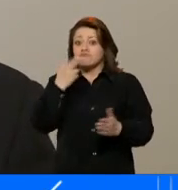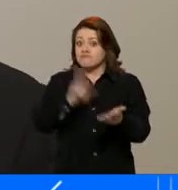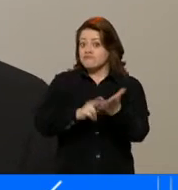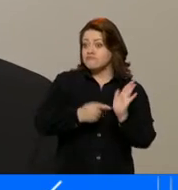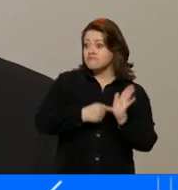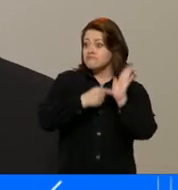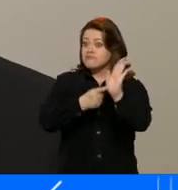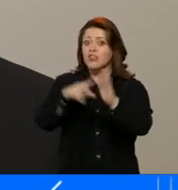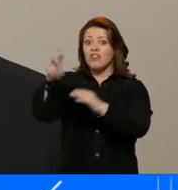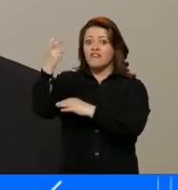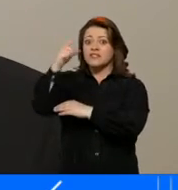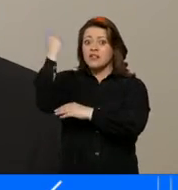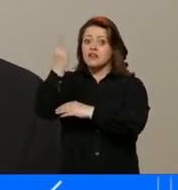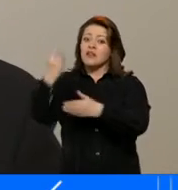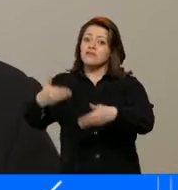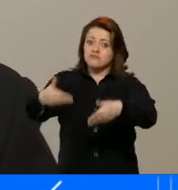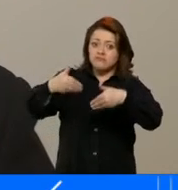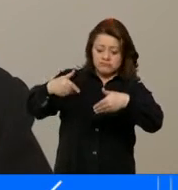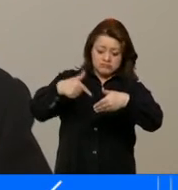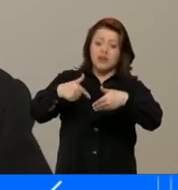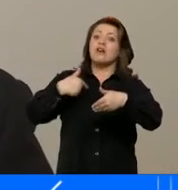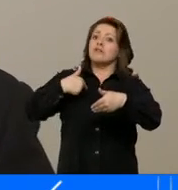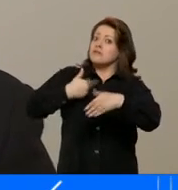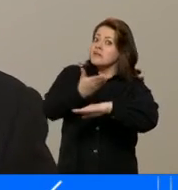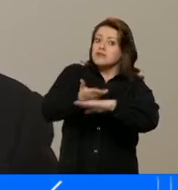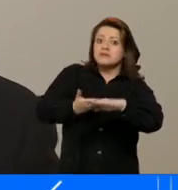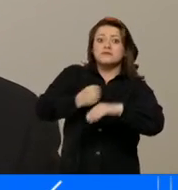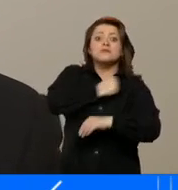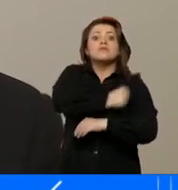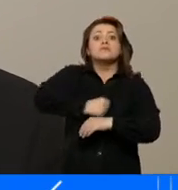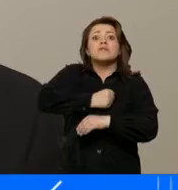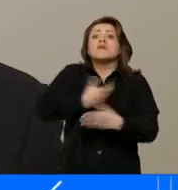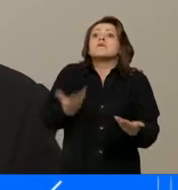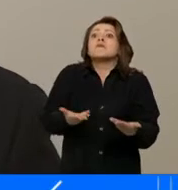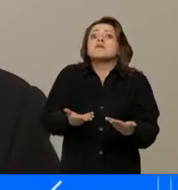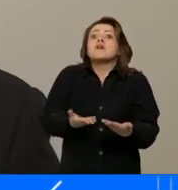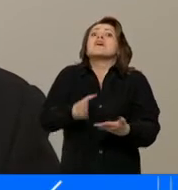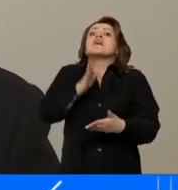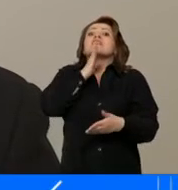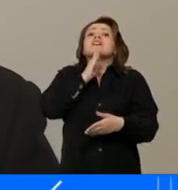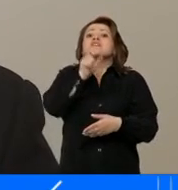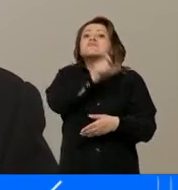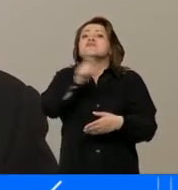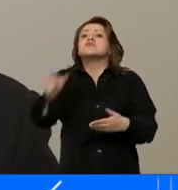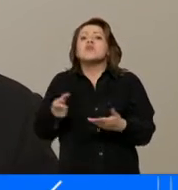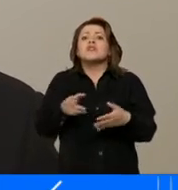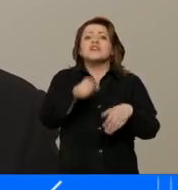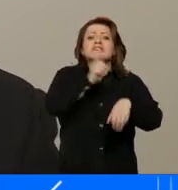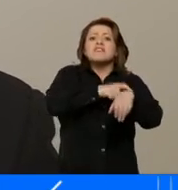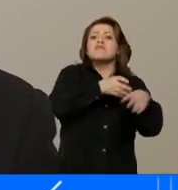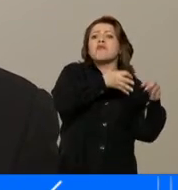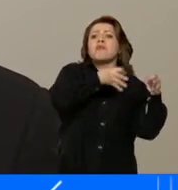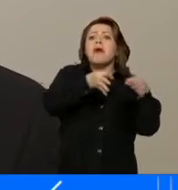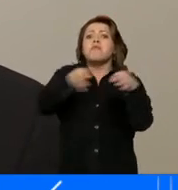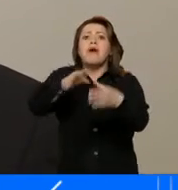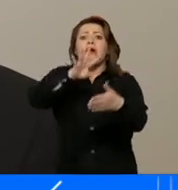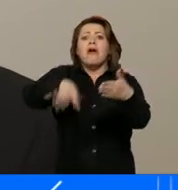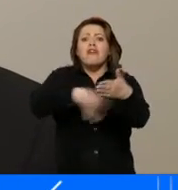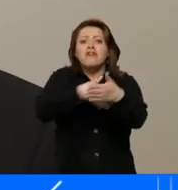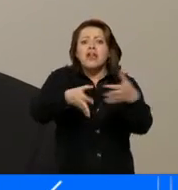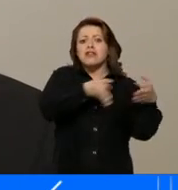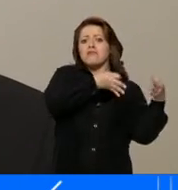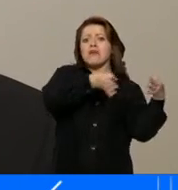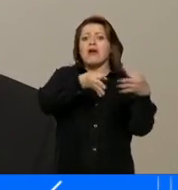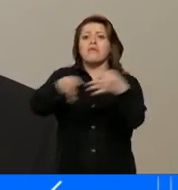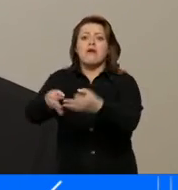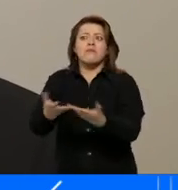general en el que le voy a pedir que por favor aclare quiénes son las personas que han dilatado el proceso y sobre todo quienes las han